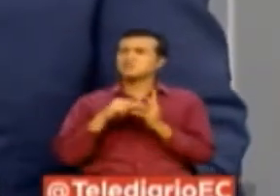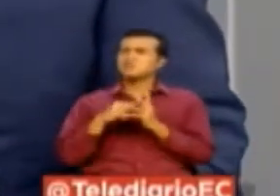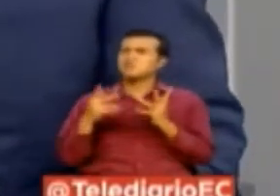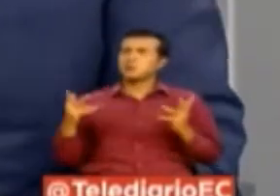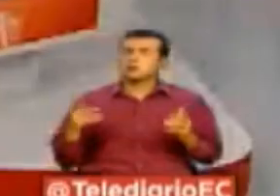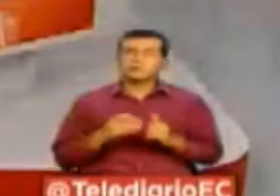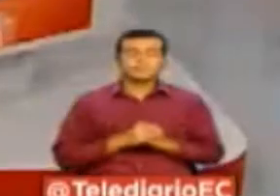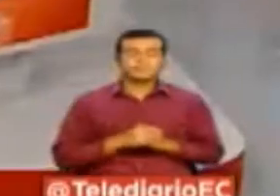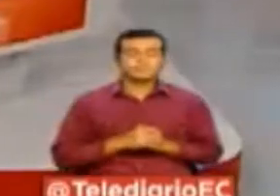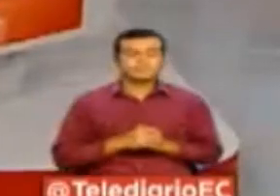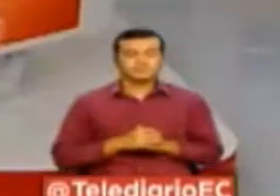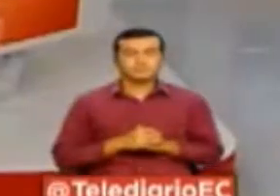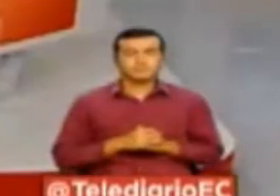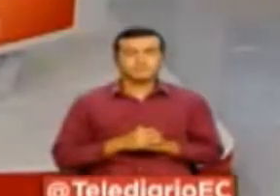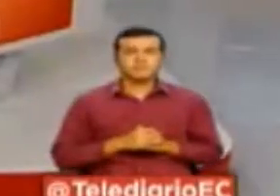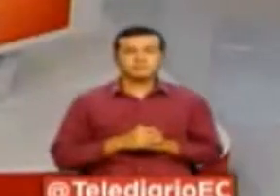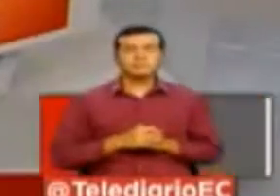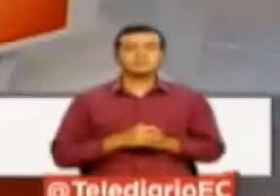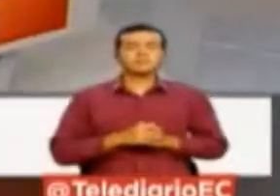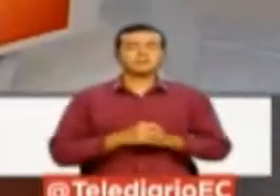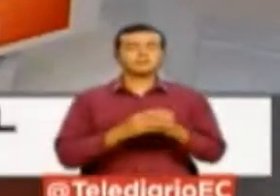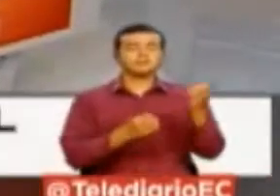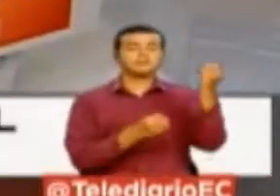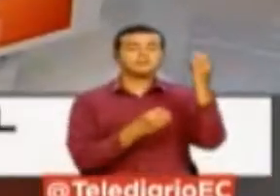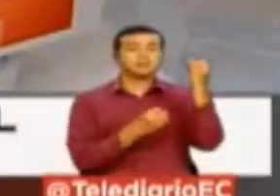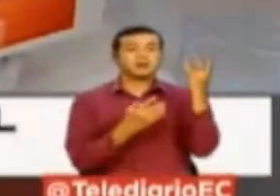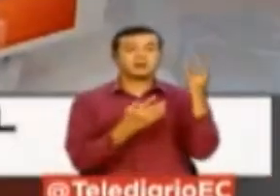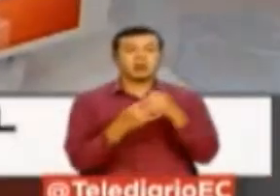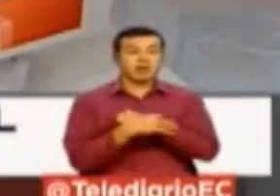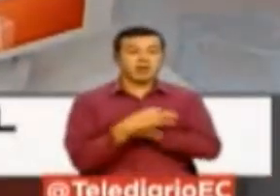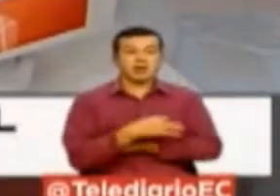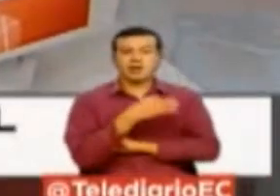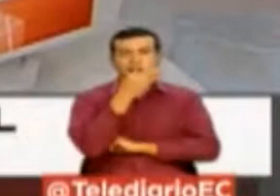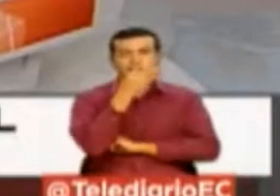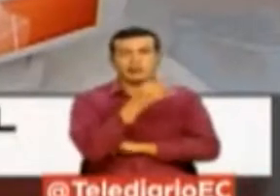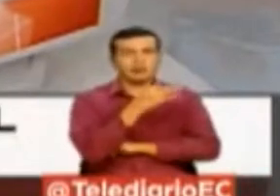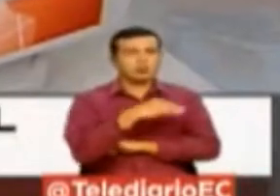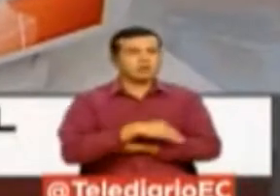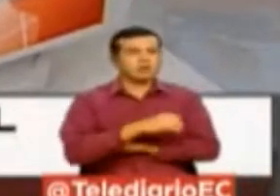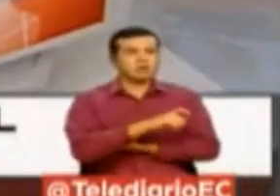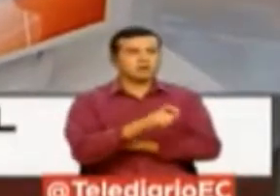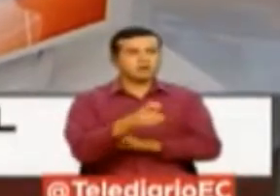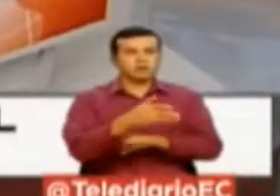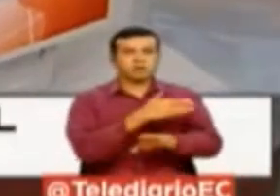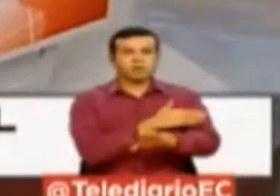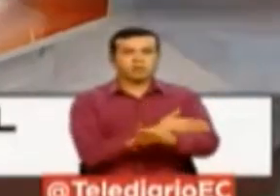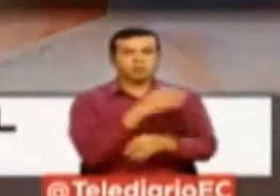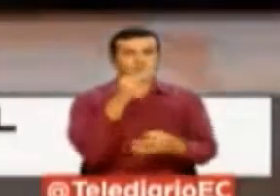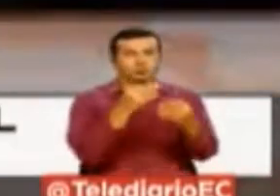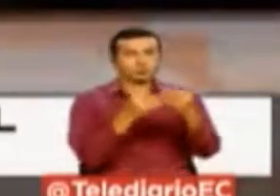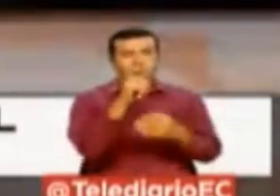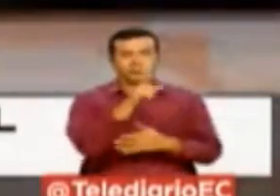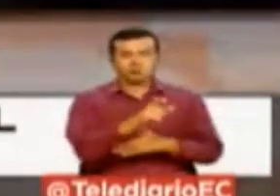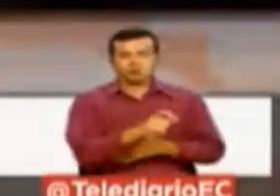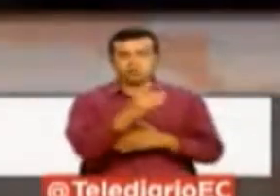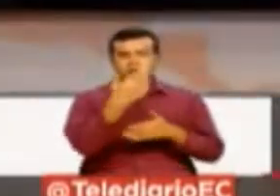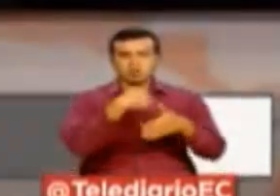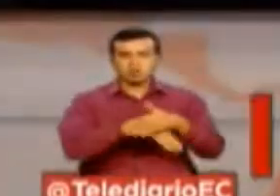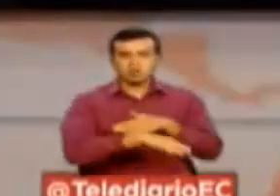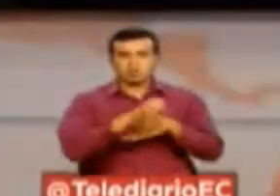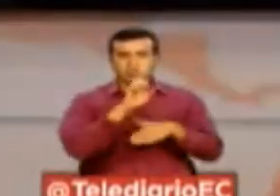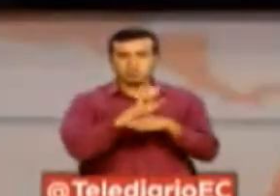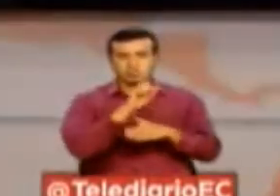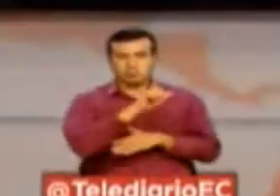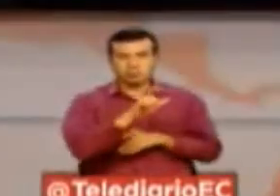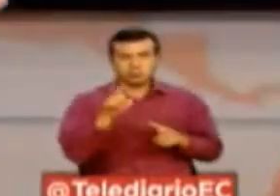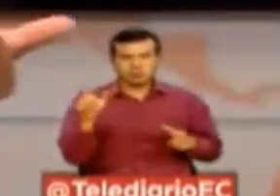para qué sirve no básicamente es para poder tener la información en tiempo real de los antecedentes judiciales de las personas que ingresan